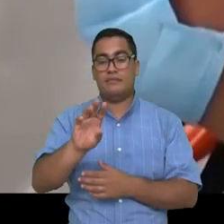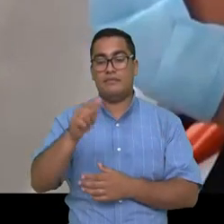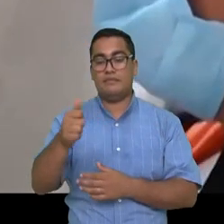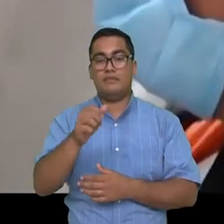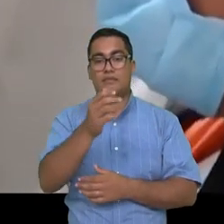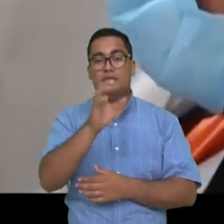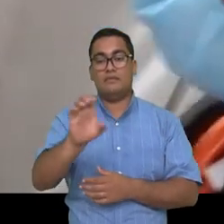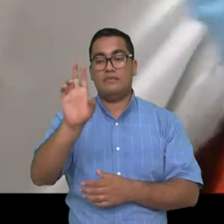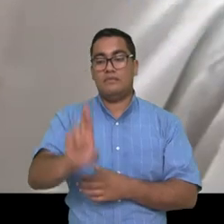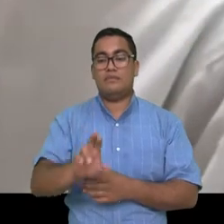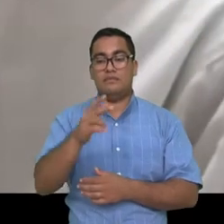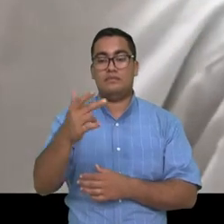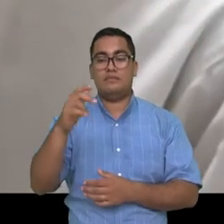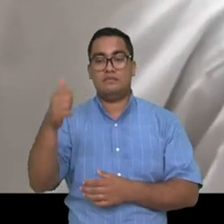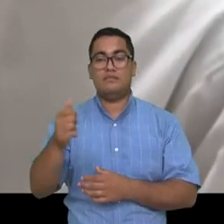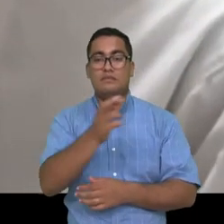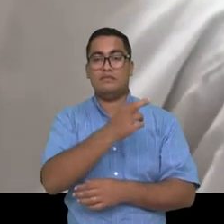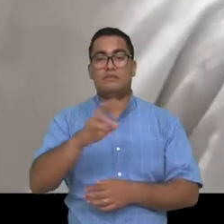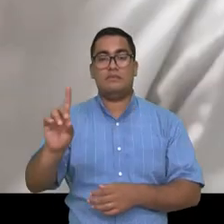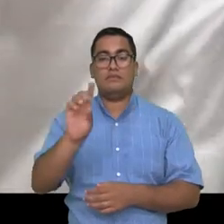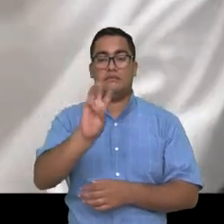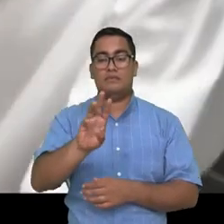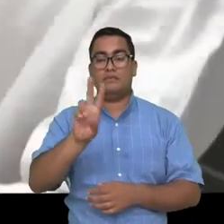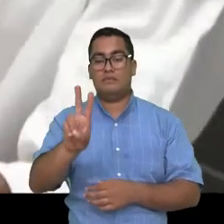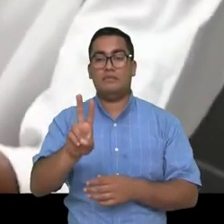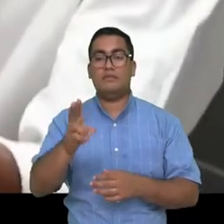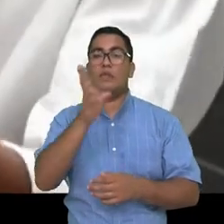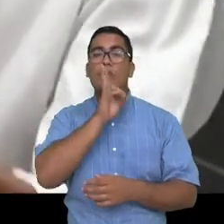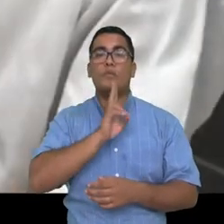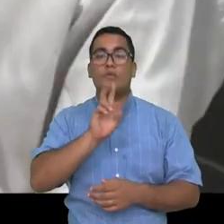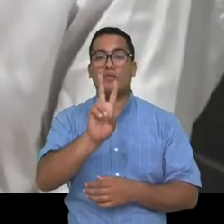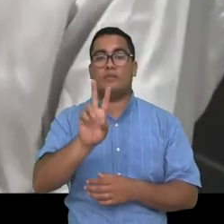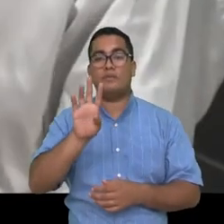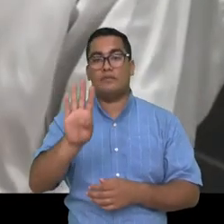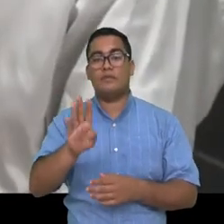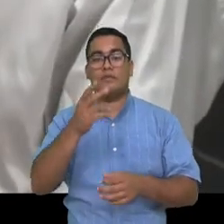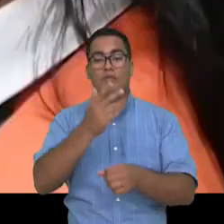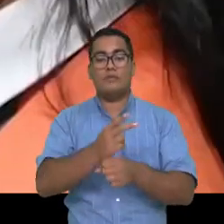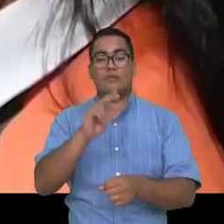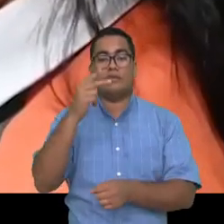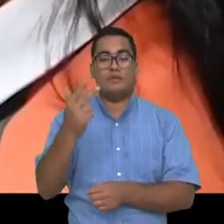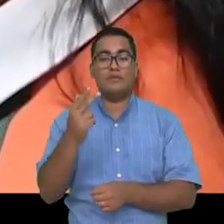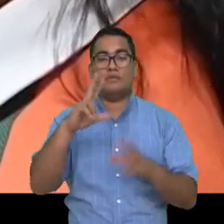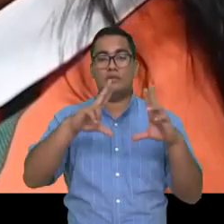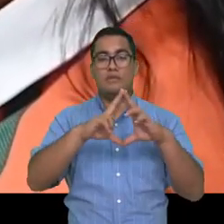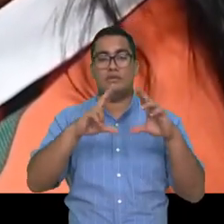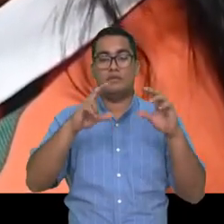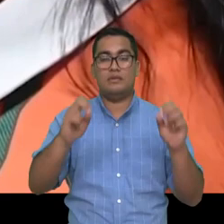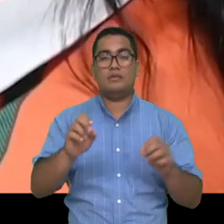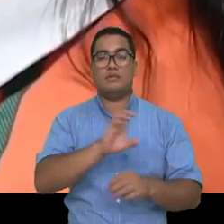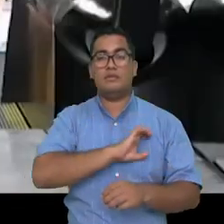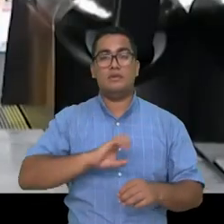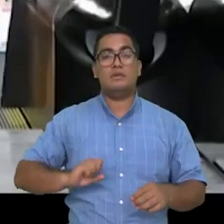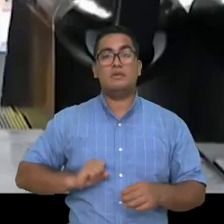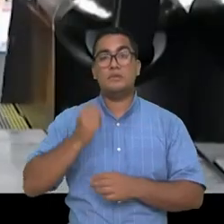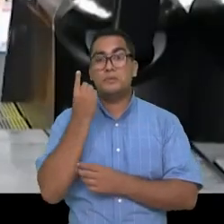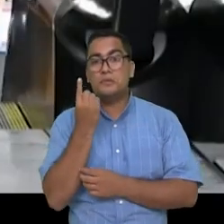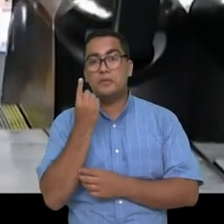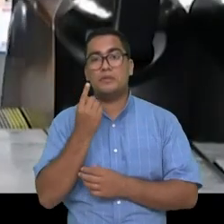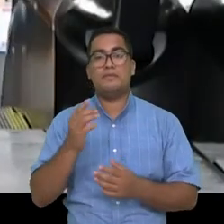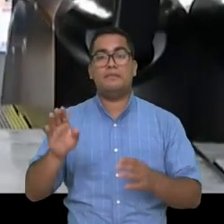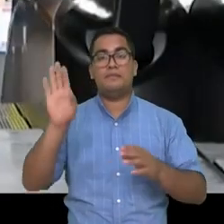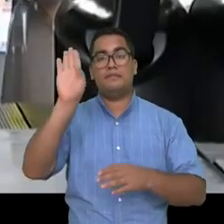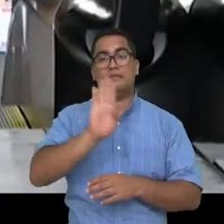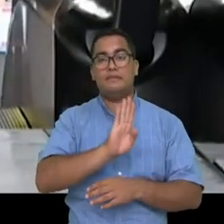Rica 86, República Dominicana 32, Honduras 24, Guatemala 8, Nicaragua y El Salvador 1,